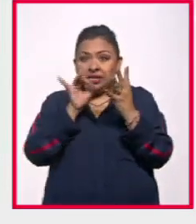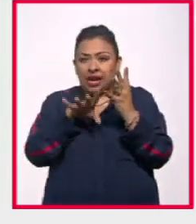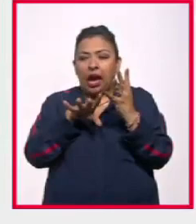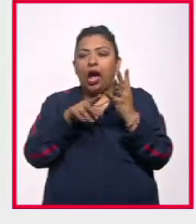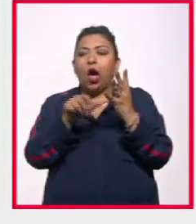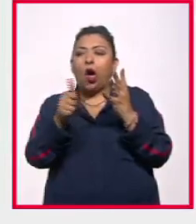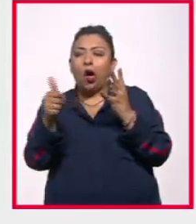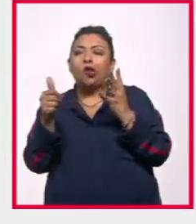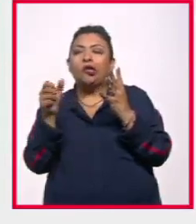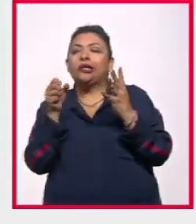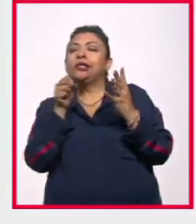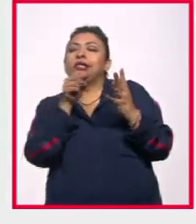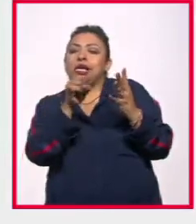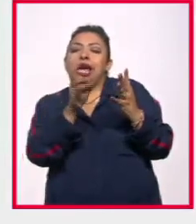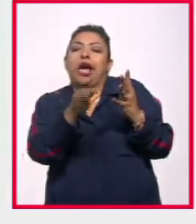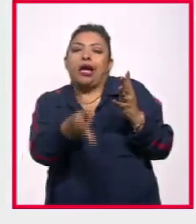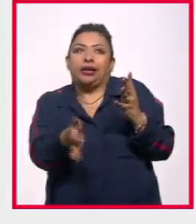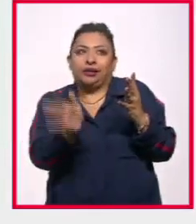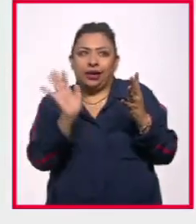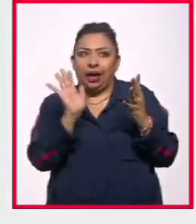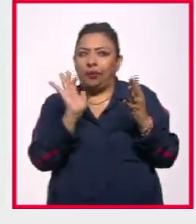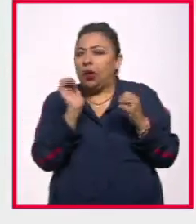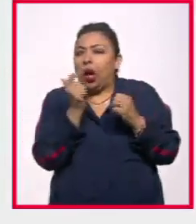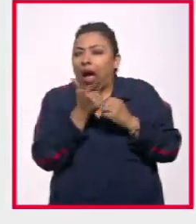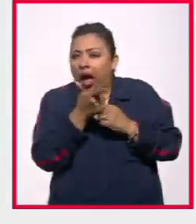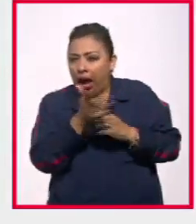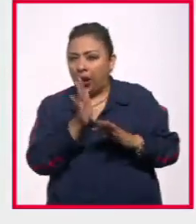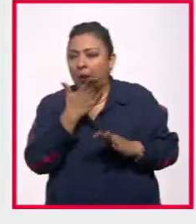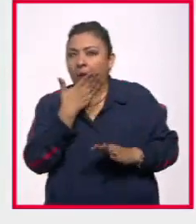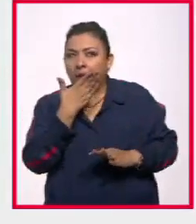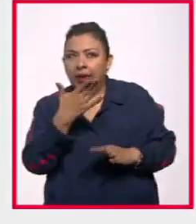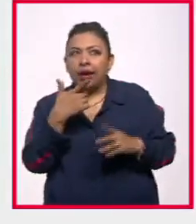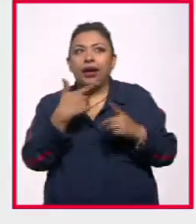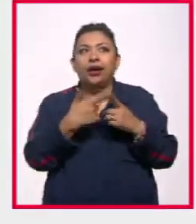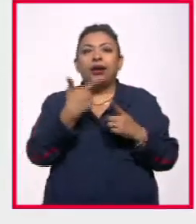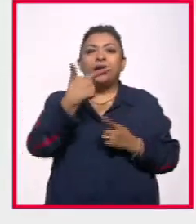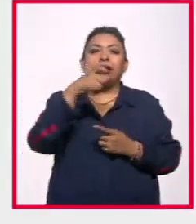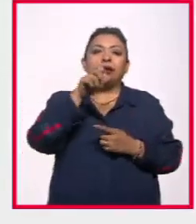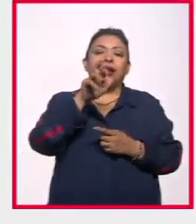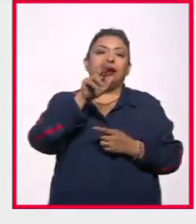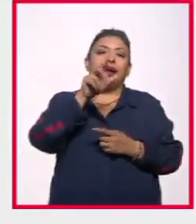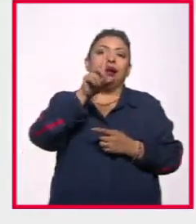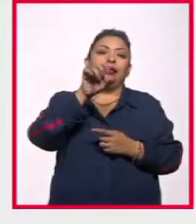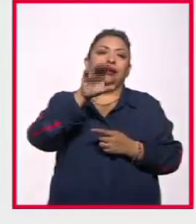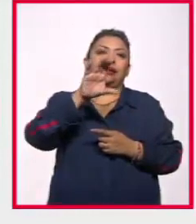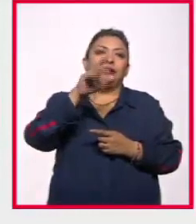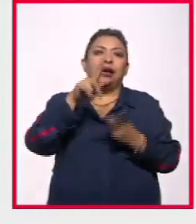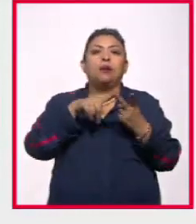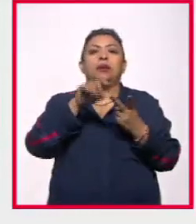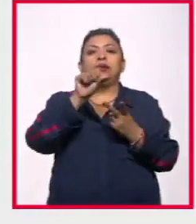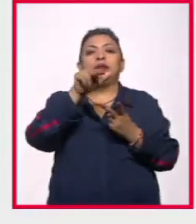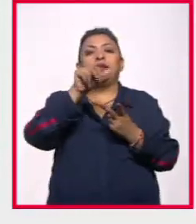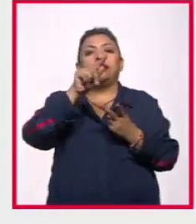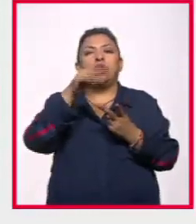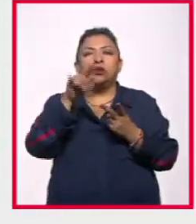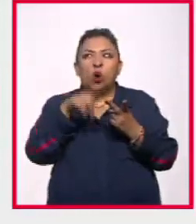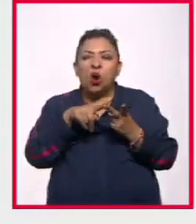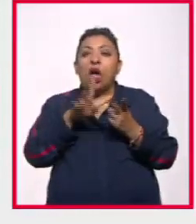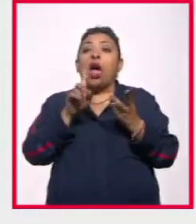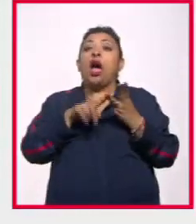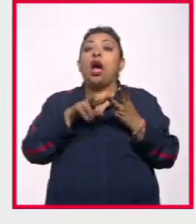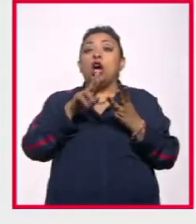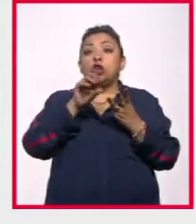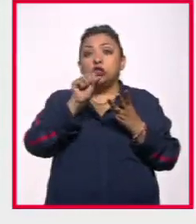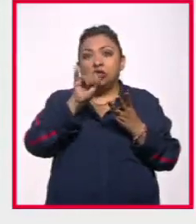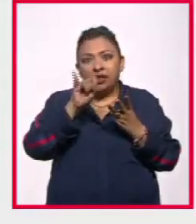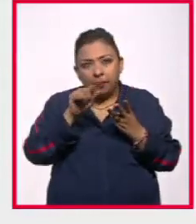te creen, ¿no? Como que ya se empieza, sí. Algo hay aquí, ¿no? Claro, ahí está Geraldine Chaplin, bueno, ¿no? Ya tienes a Geraldine. Y está Santiago Segura, está Santiago Segura, está Rosy